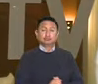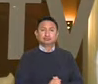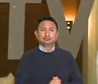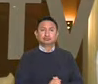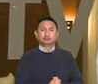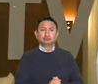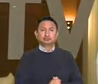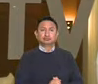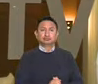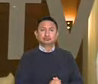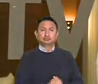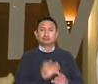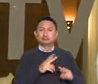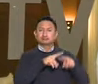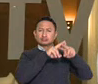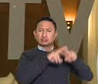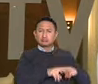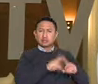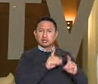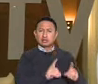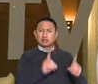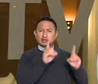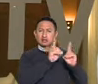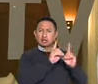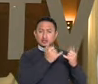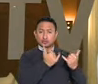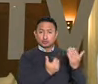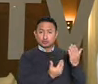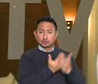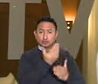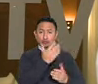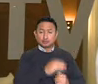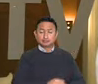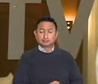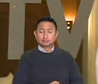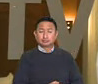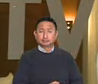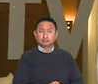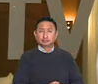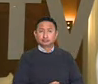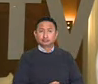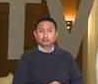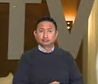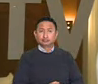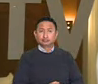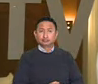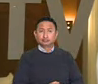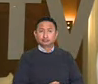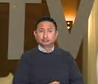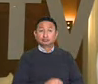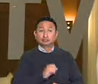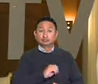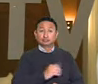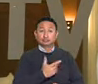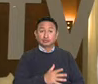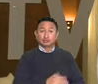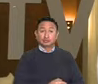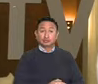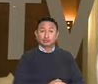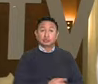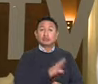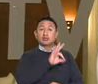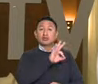Y vamos a ir revisando los datos actualizados. Prácticamente pues han pasado ya más